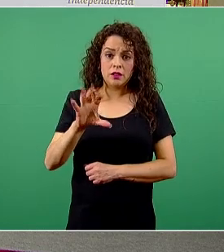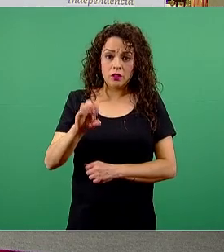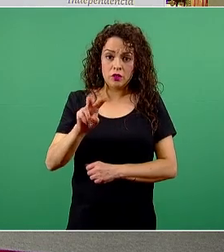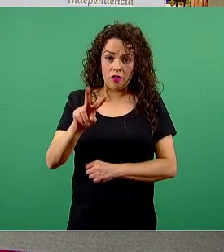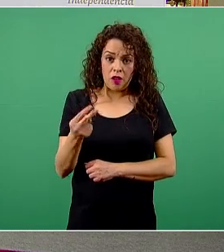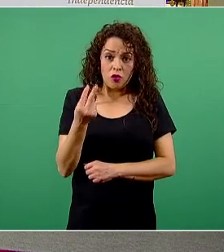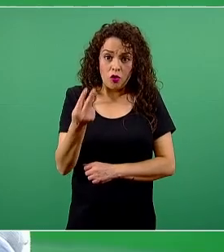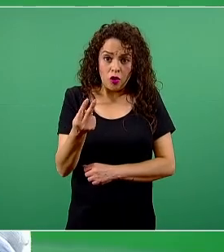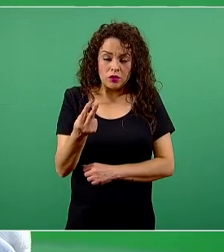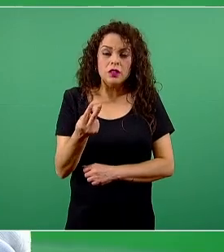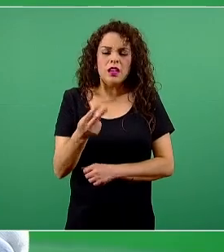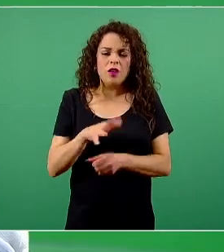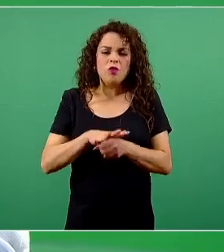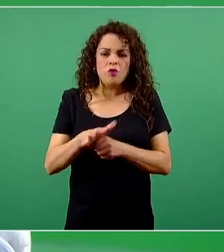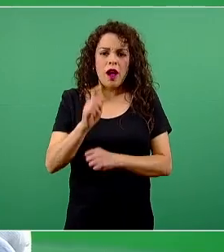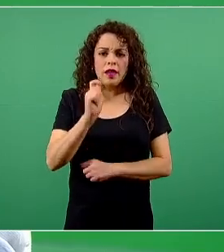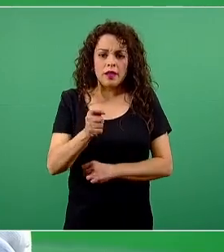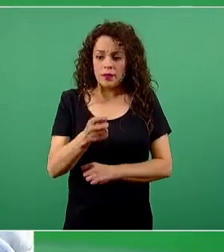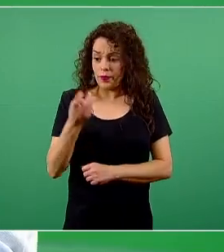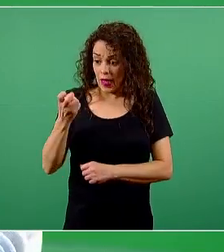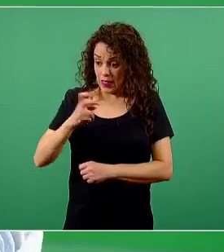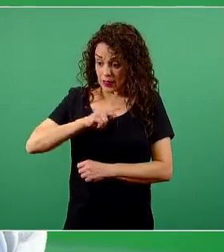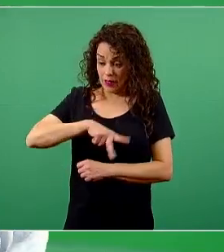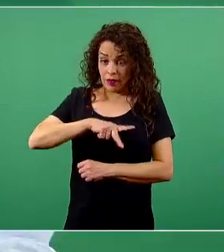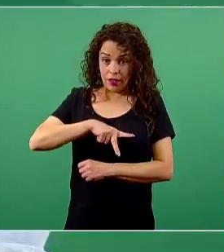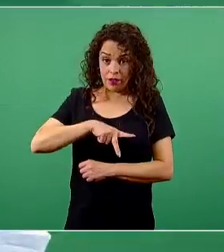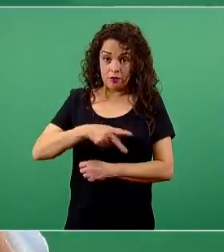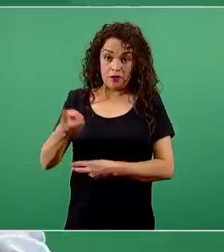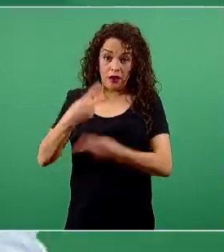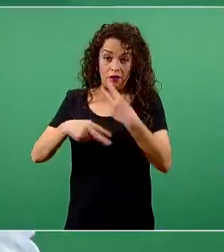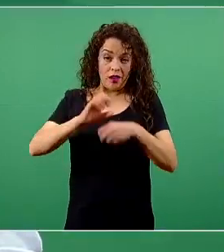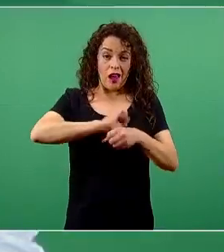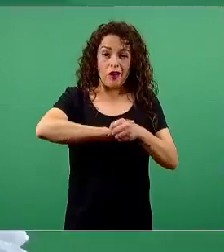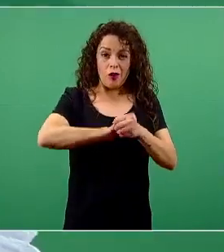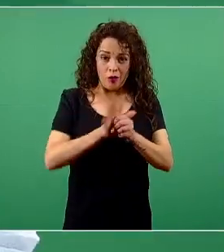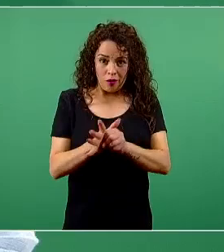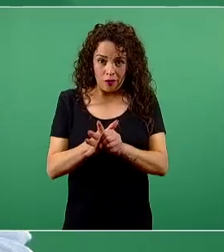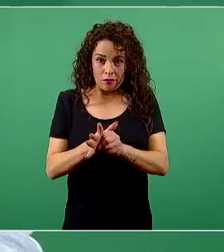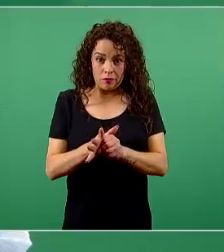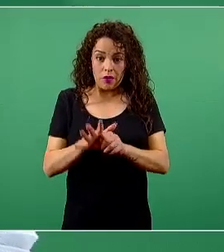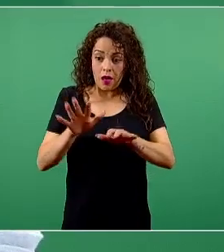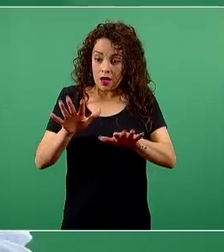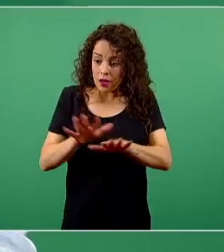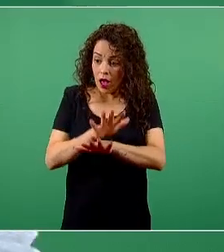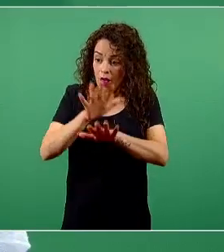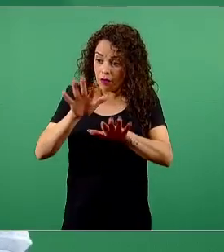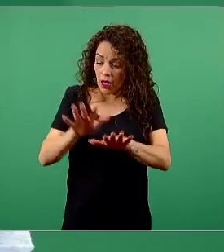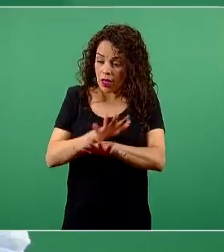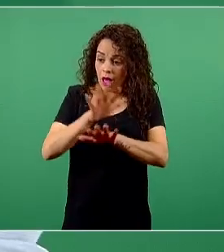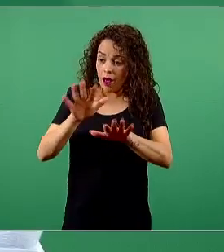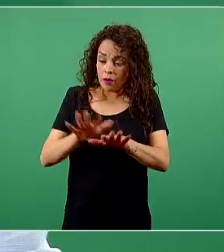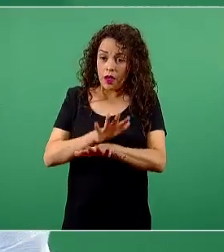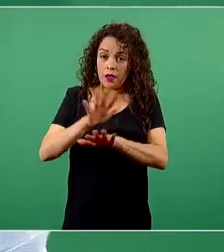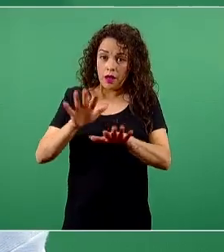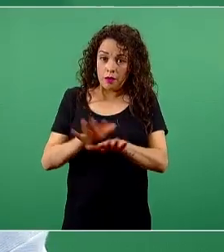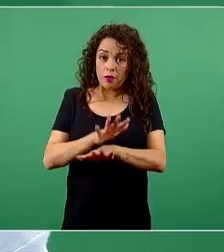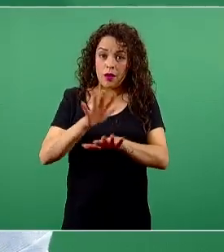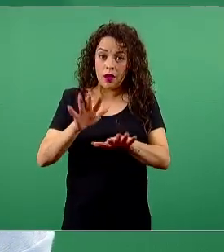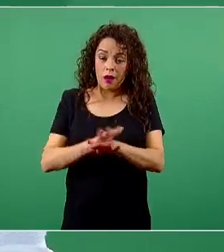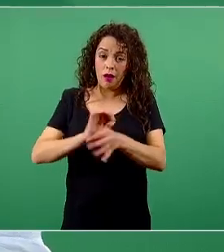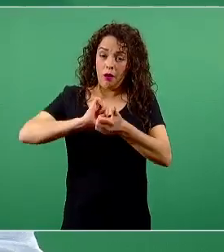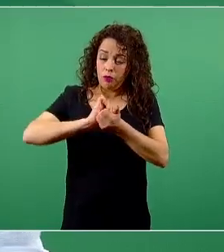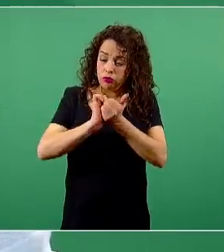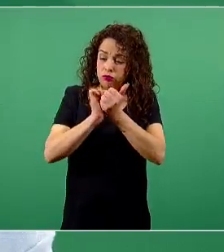es si el virus SARS-CoV-2 causante de COVID va a evolucionar, mutar, transformarse